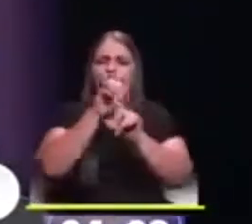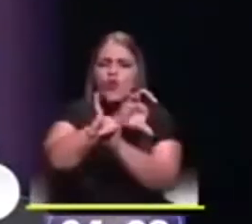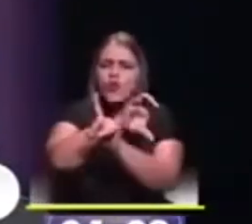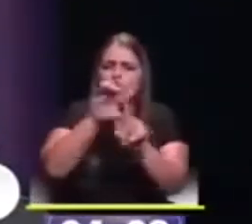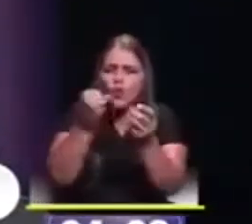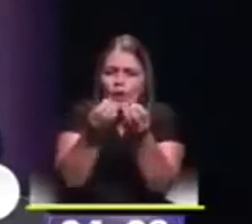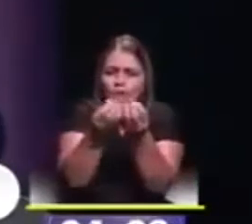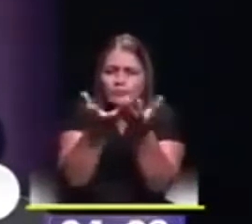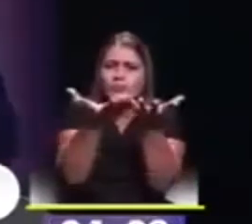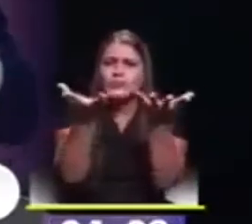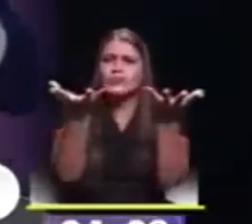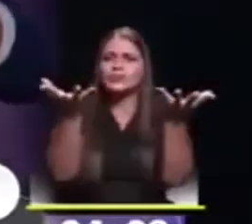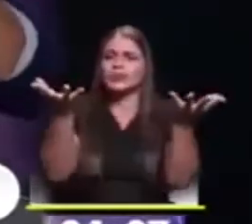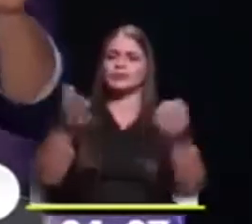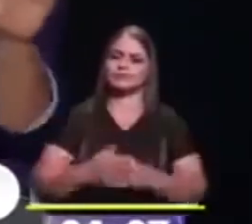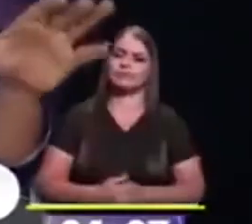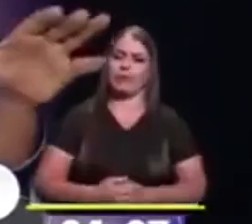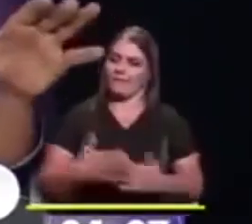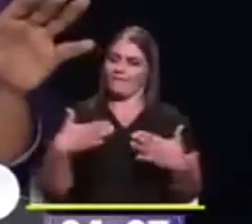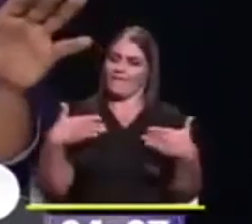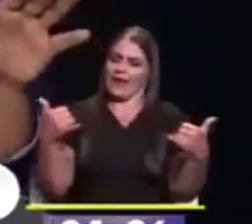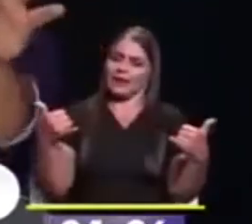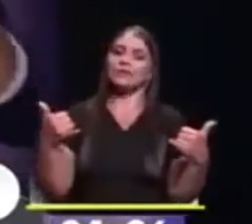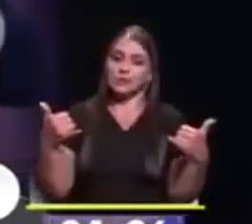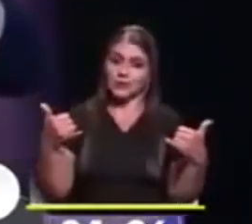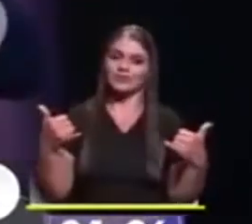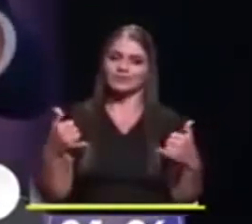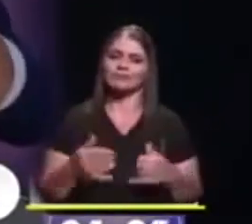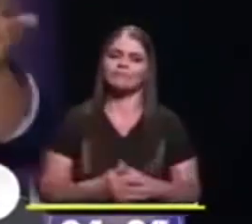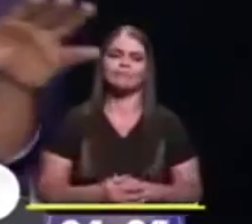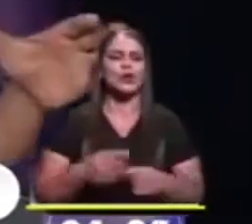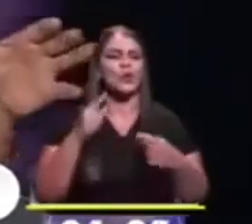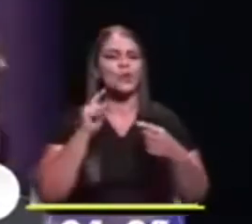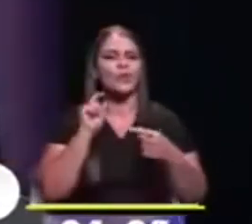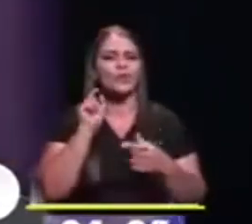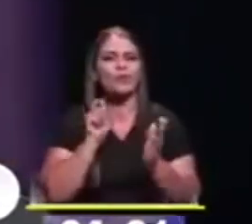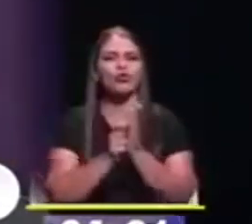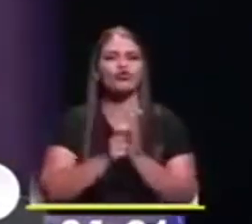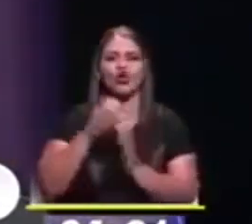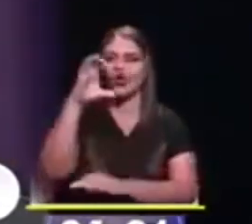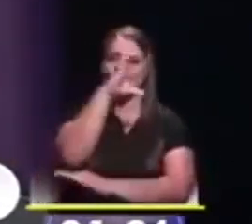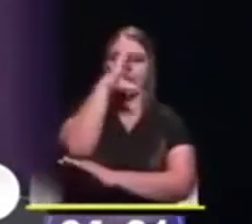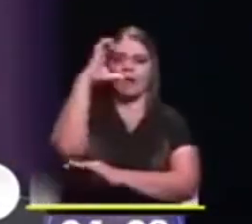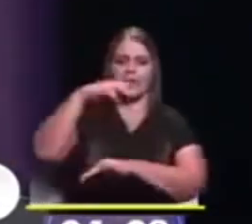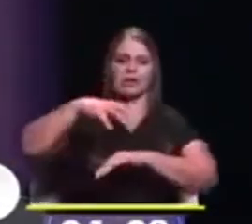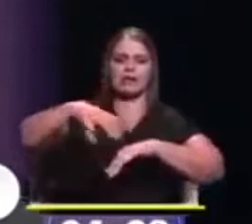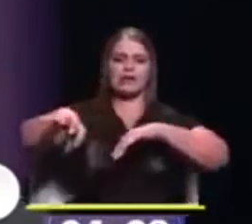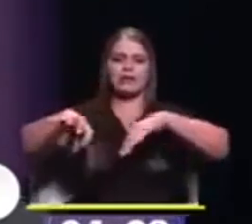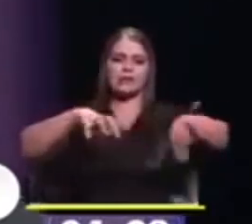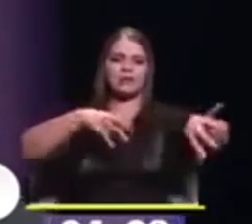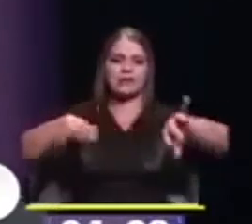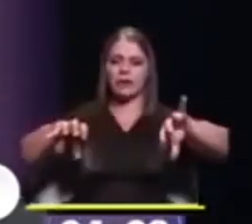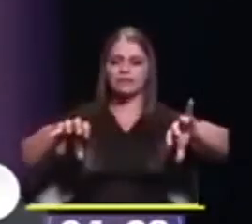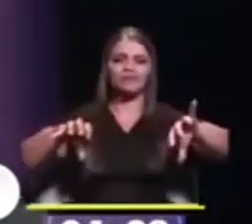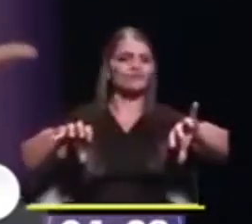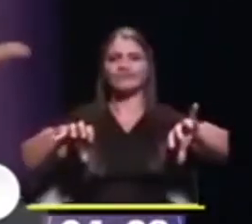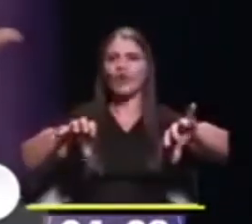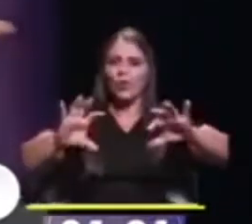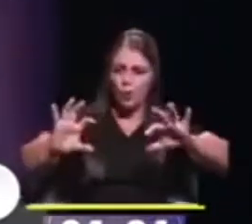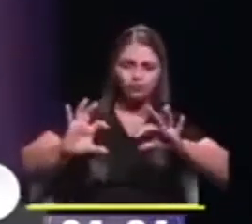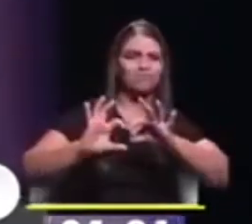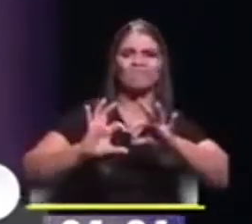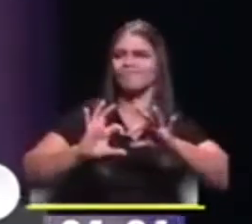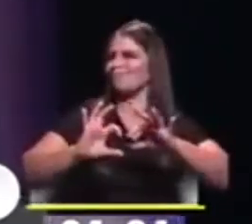orgullosos, pero Colombia es un país fragmentado, es un país que ha estado siempre dividido, que no ha tenido un elemento positivo que nos permita estar